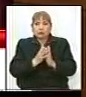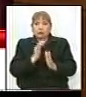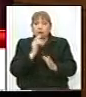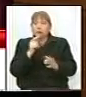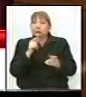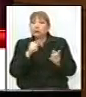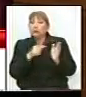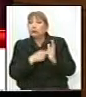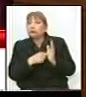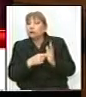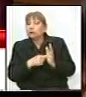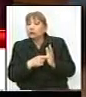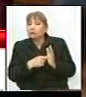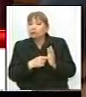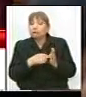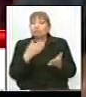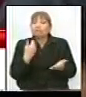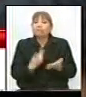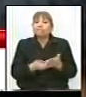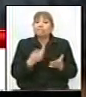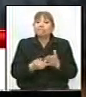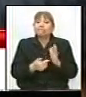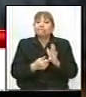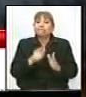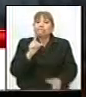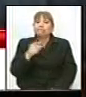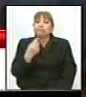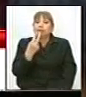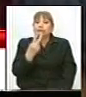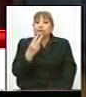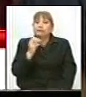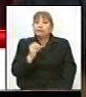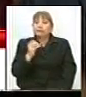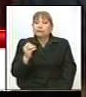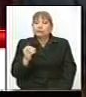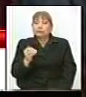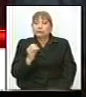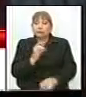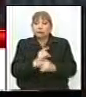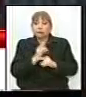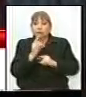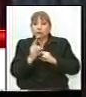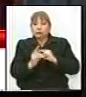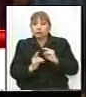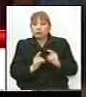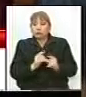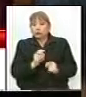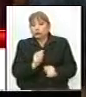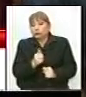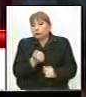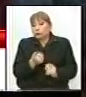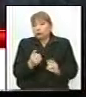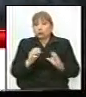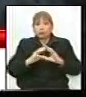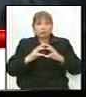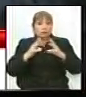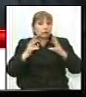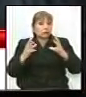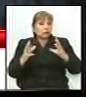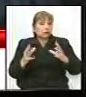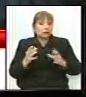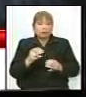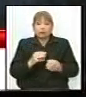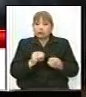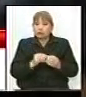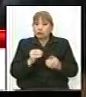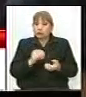nomás, considerando que esas 1.200 personas no son el universo total, porque debe haber otro número grande de personas